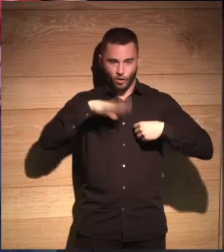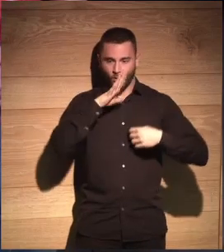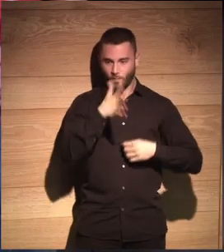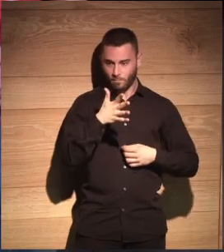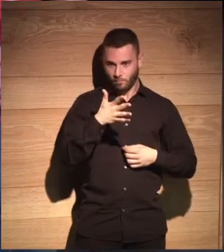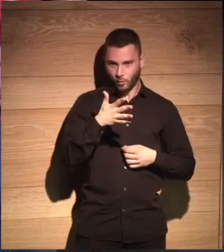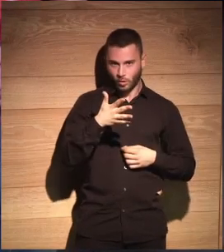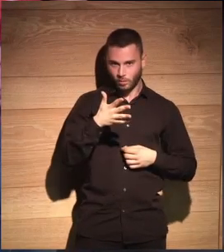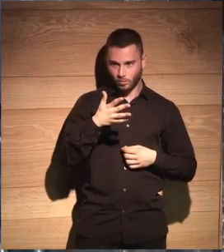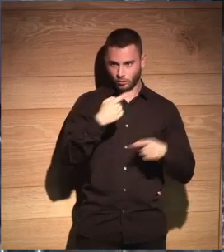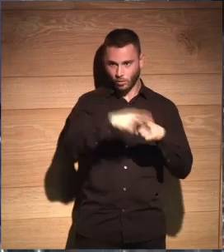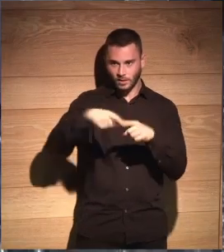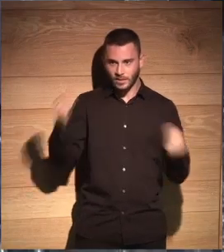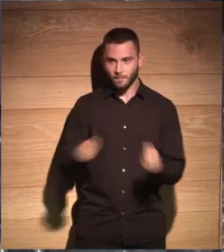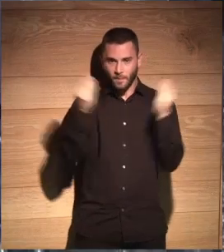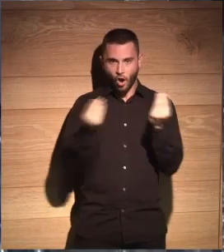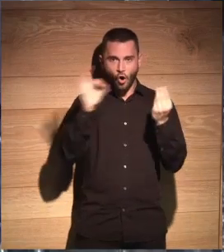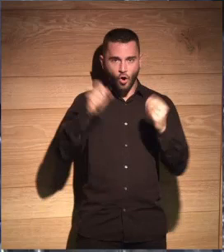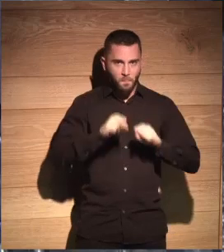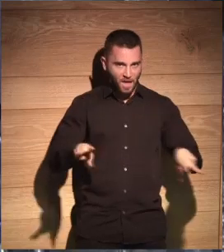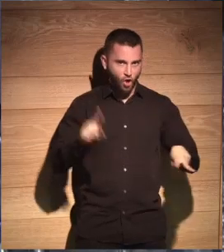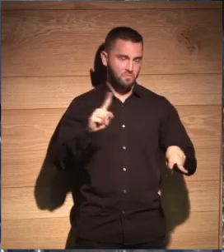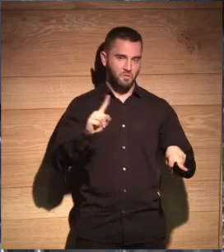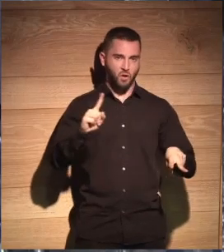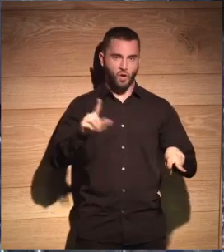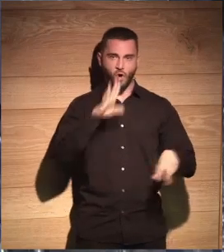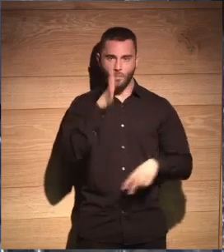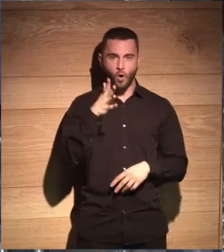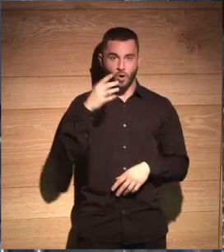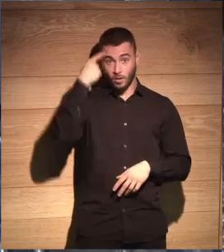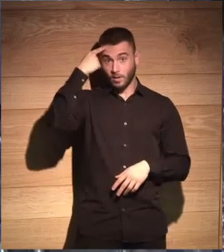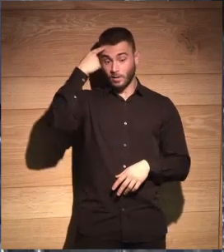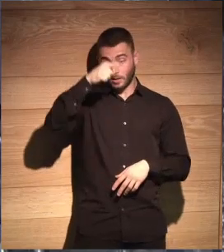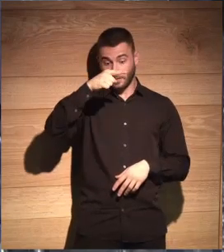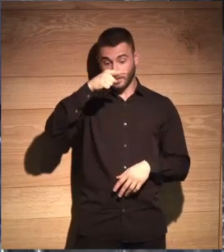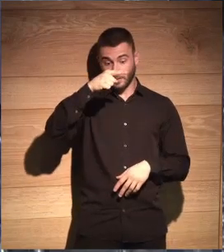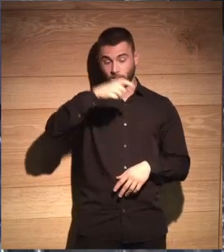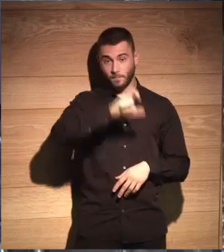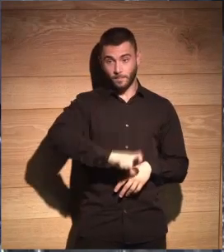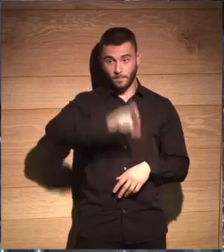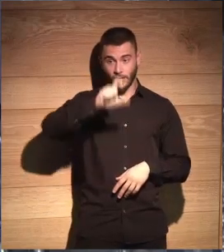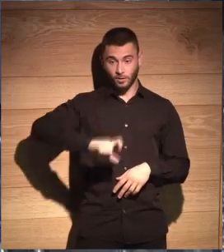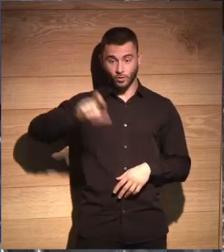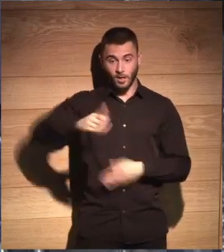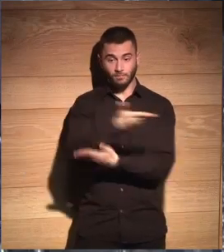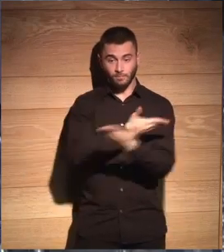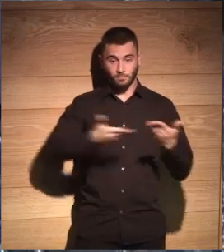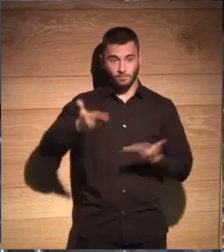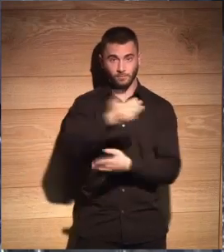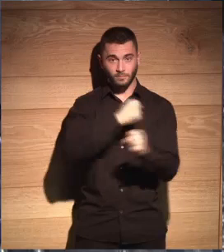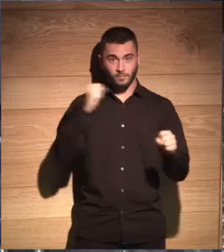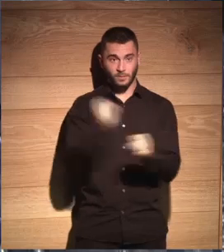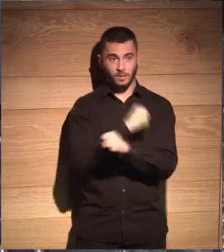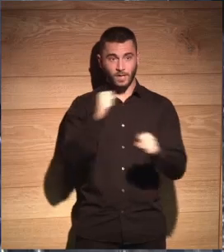que las cosas están mejor o porque están peor, sino porque sabes que estás trabajando con personas con una con